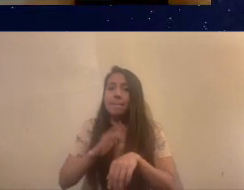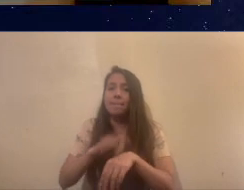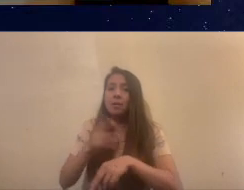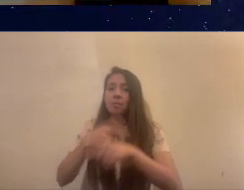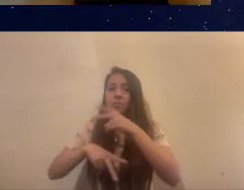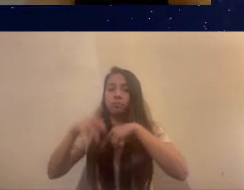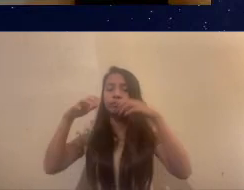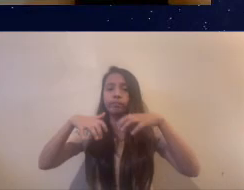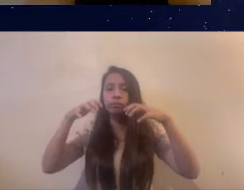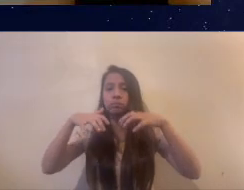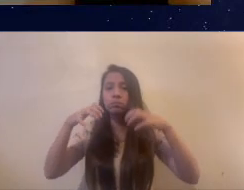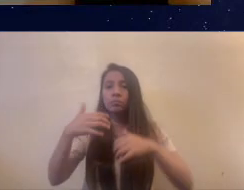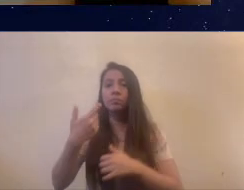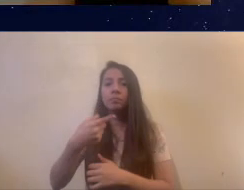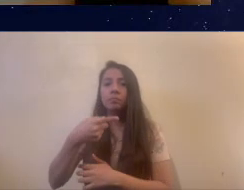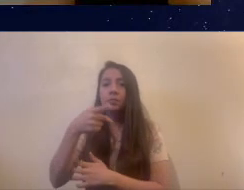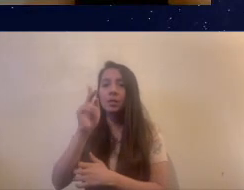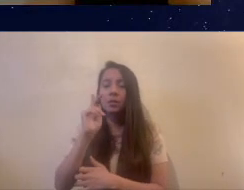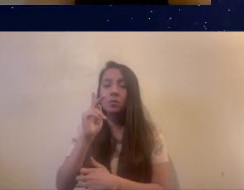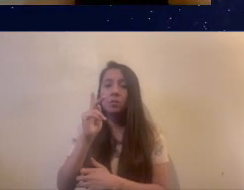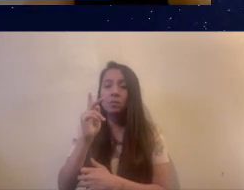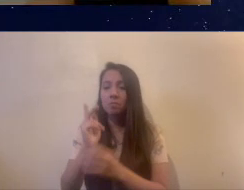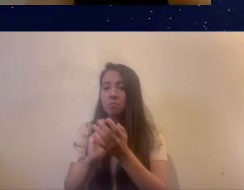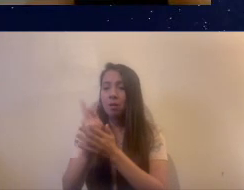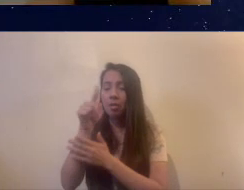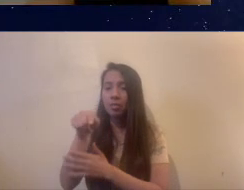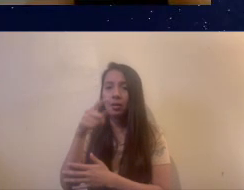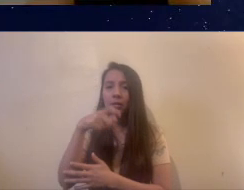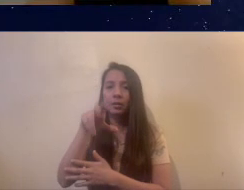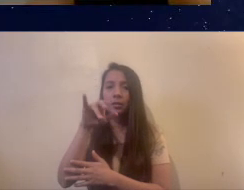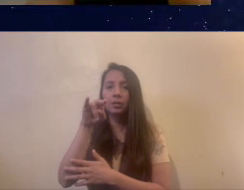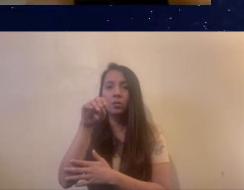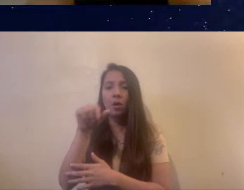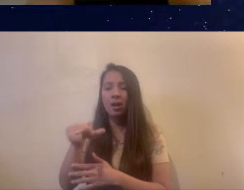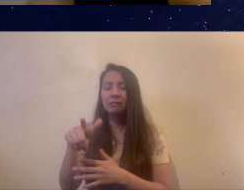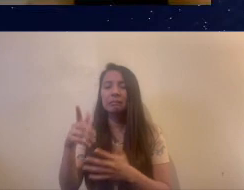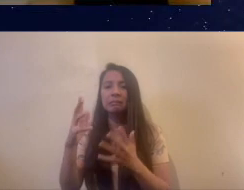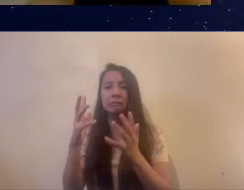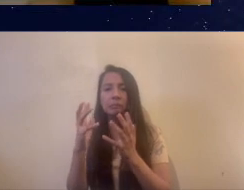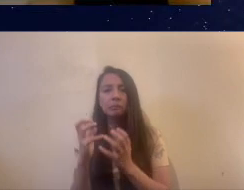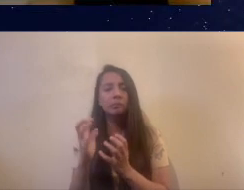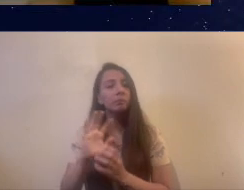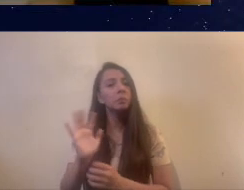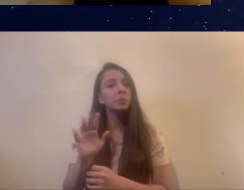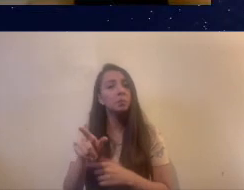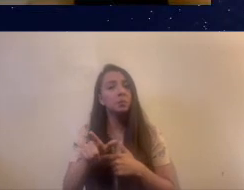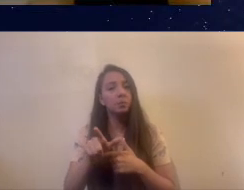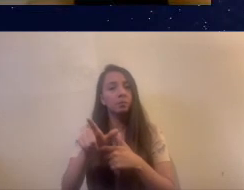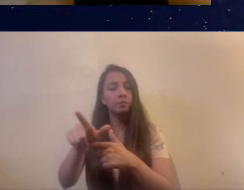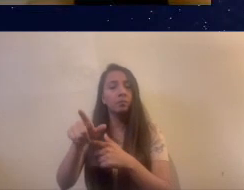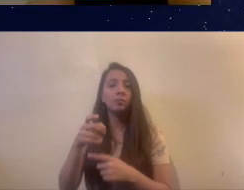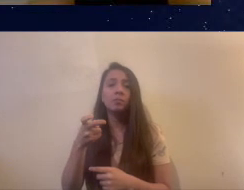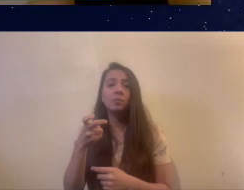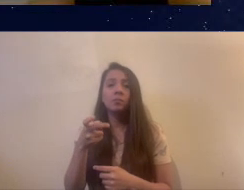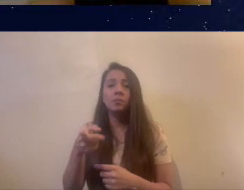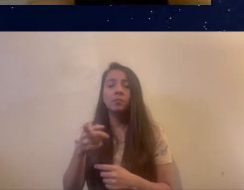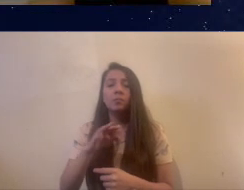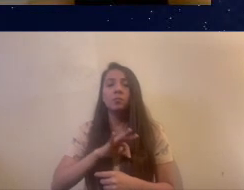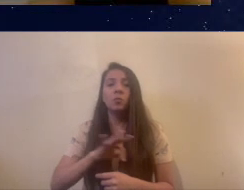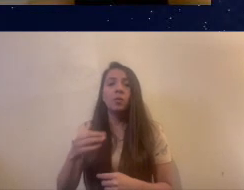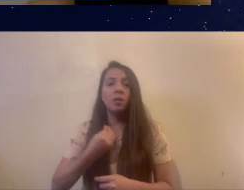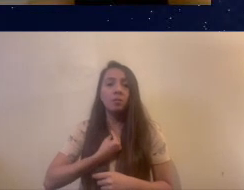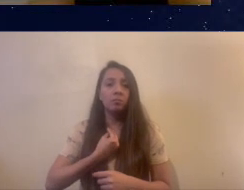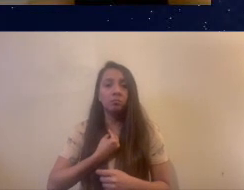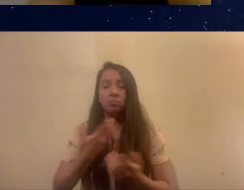sin embargo, la planta y la quinoa no se ha visto afectada aún, entonces su capacidad de adaptación es muy